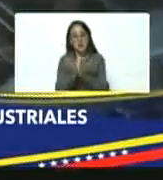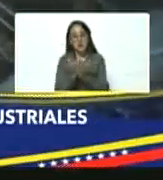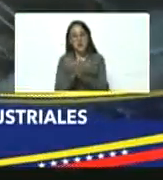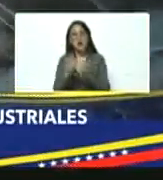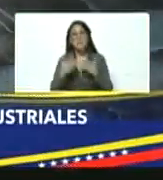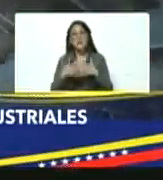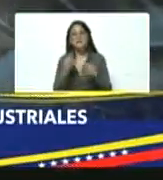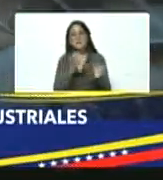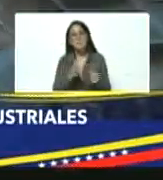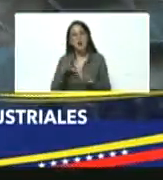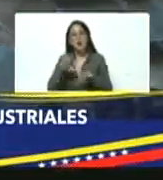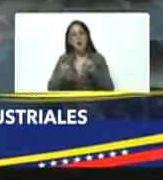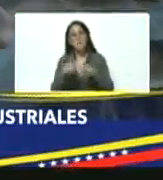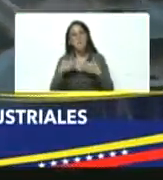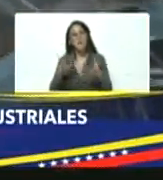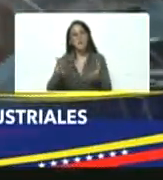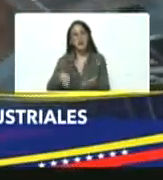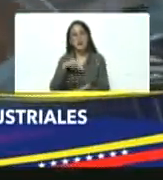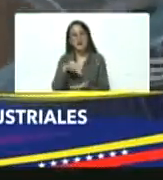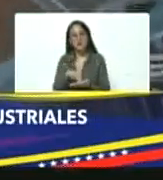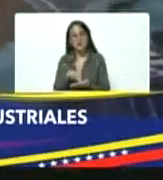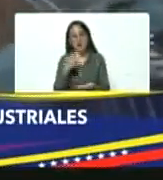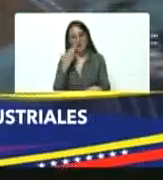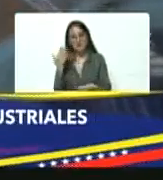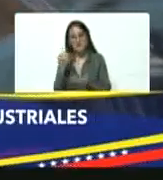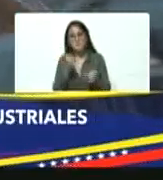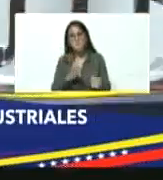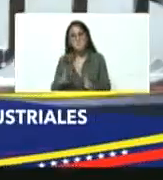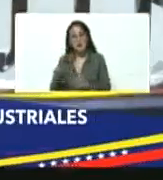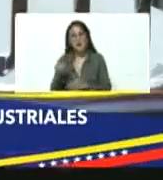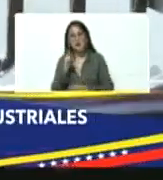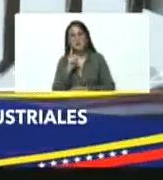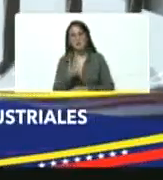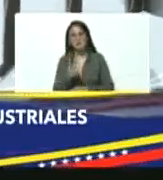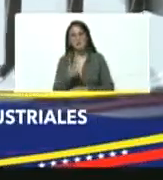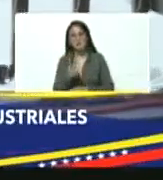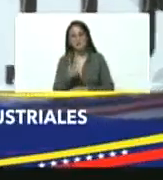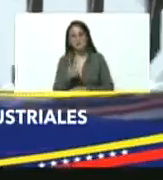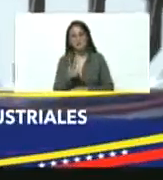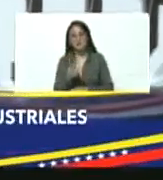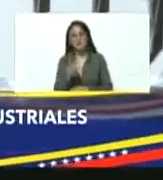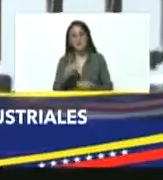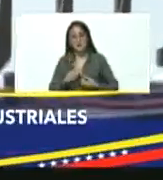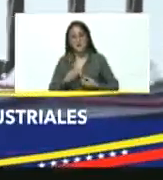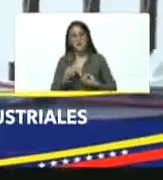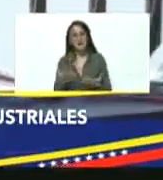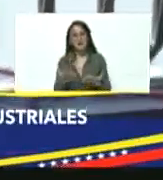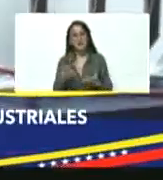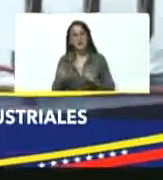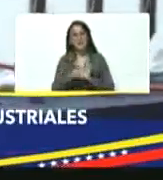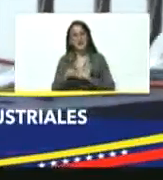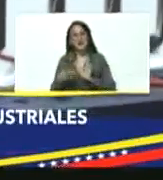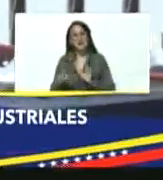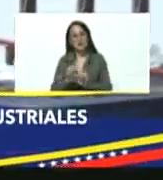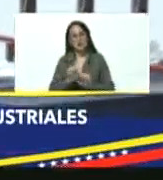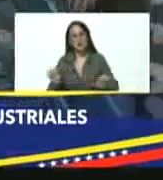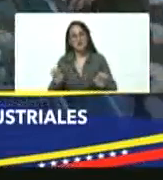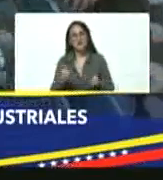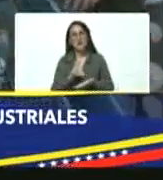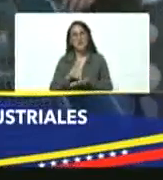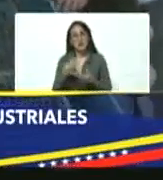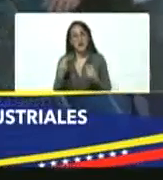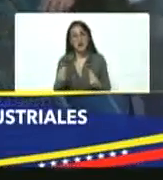incorporando al Plan de Compras Públicas Nacionales. Este plan, en este caso en particular, busca es garantizar el derecho de una educación digna